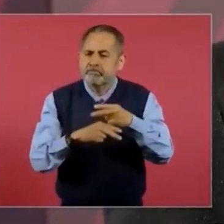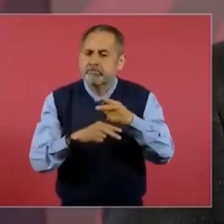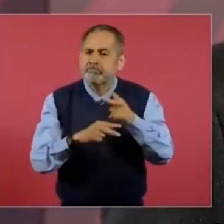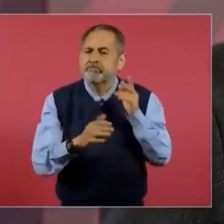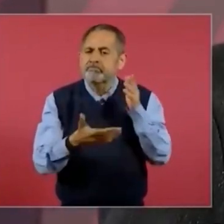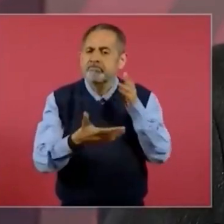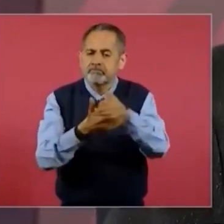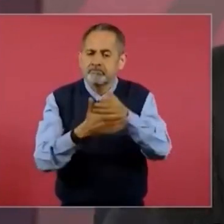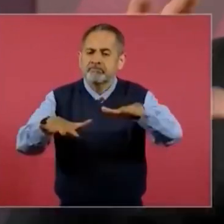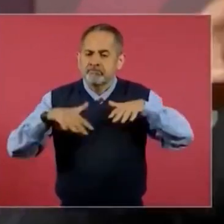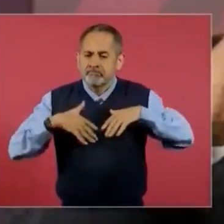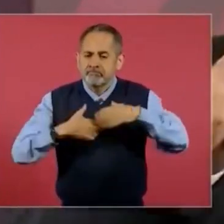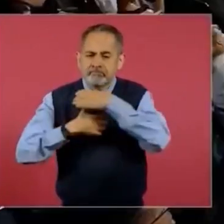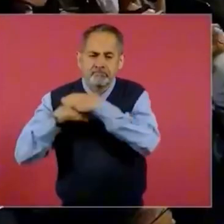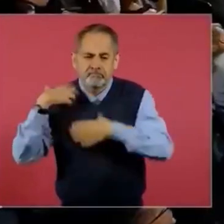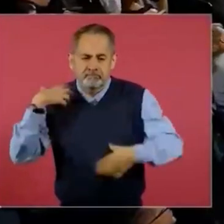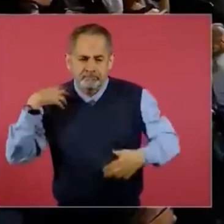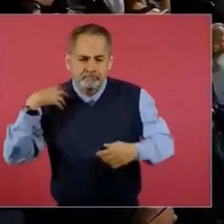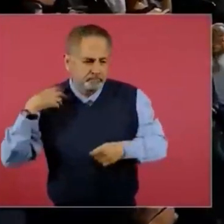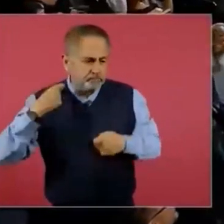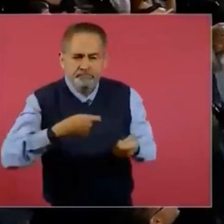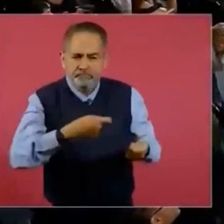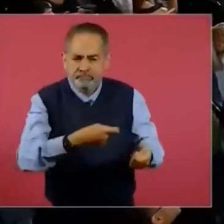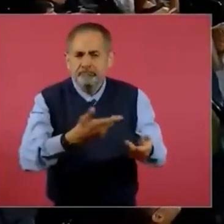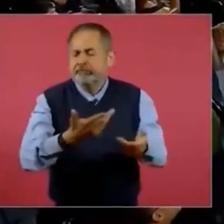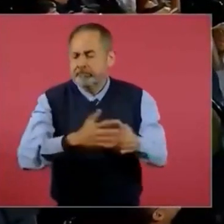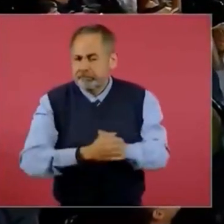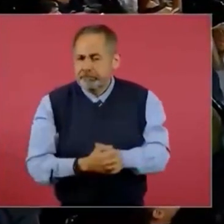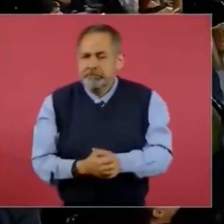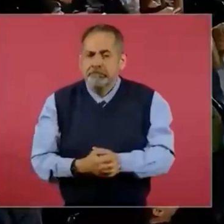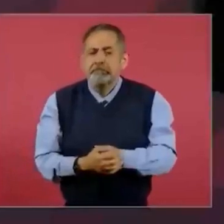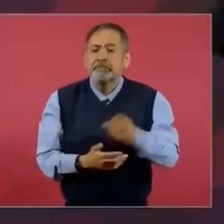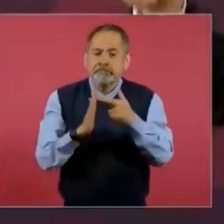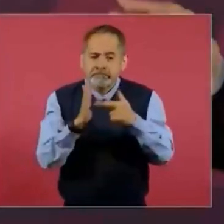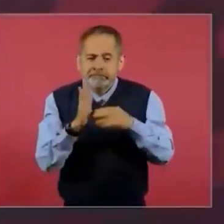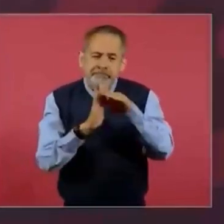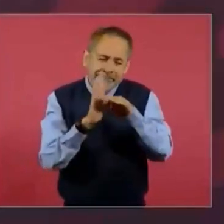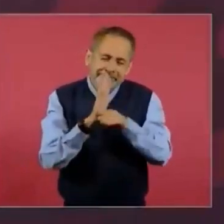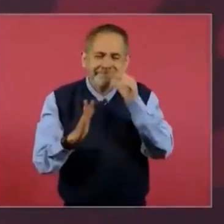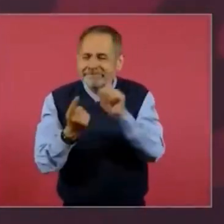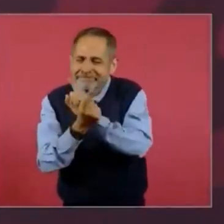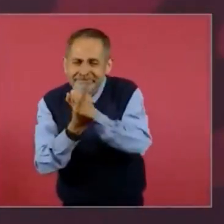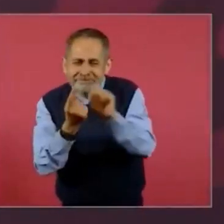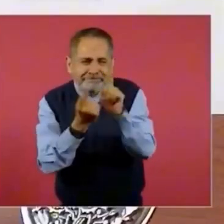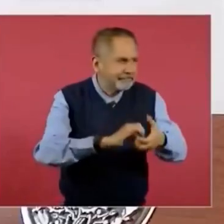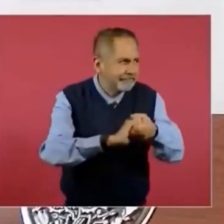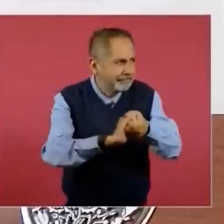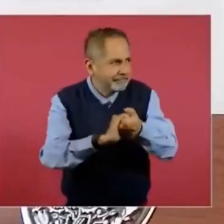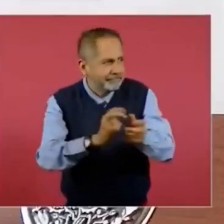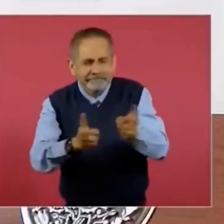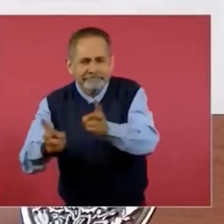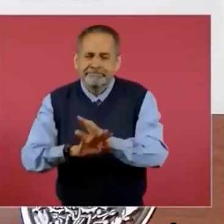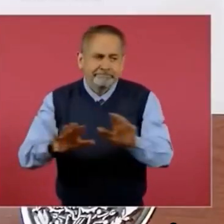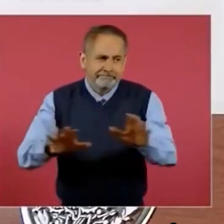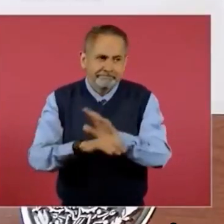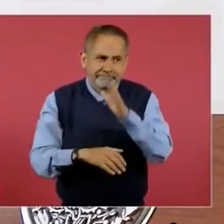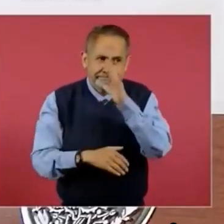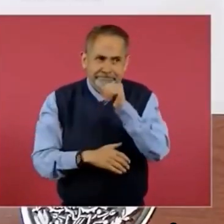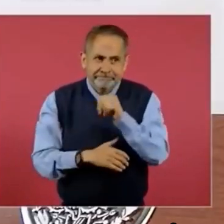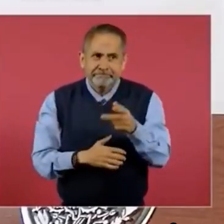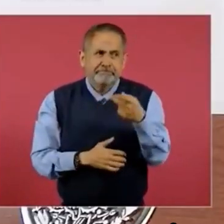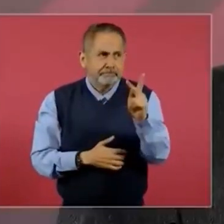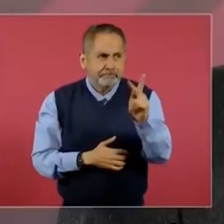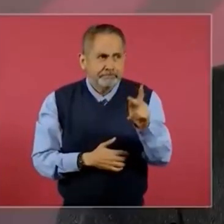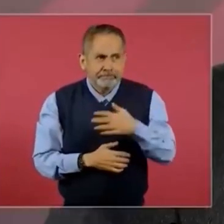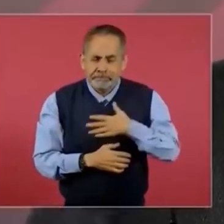ceremonia el día de mañana. Pero por el protocolo, pues ya no se va a poder saludar a cada uno. Sin